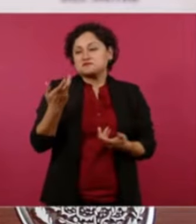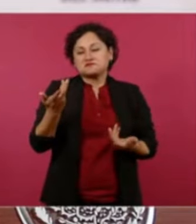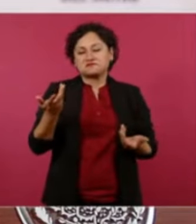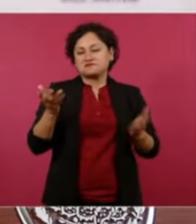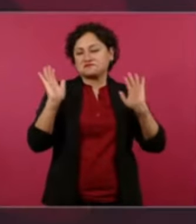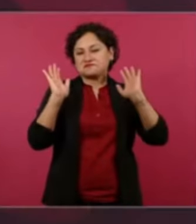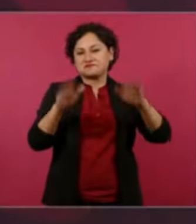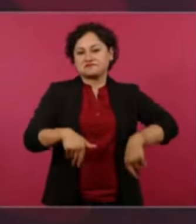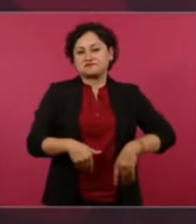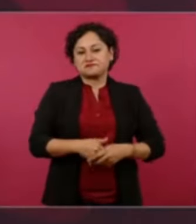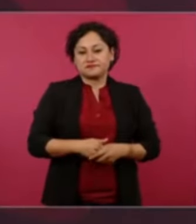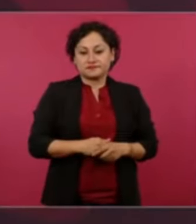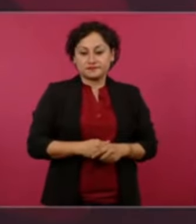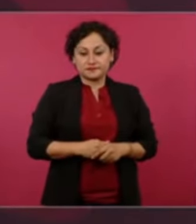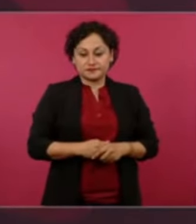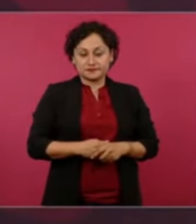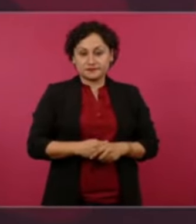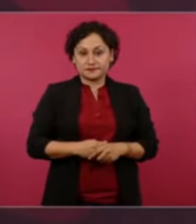no